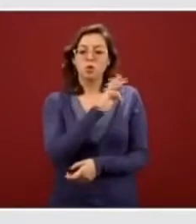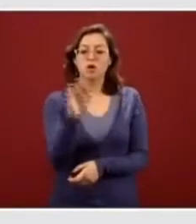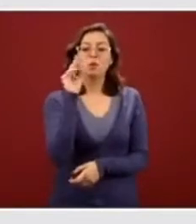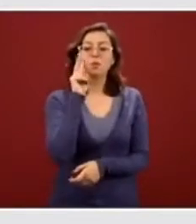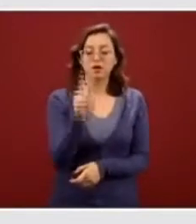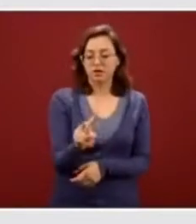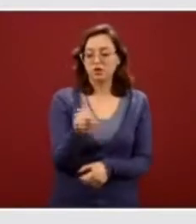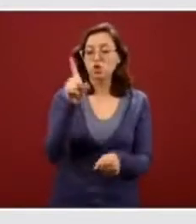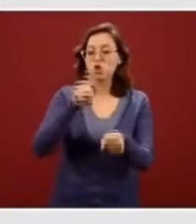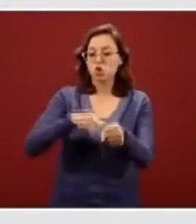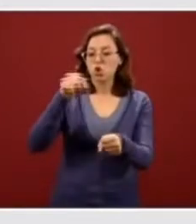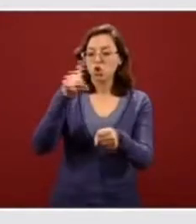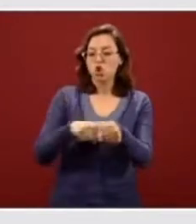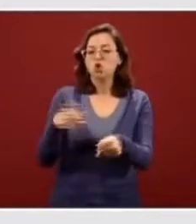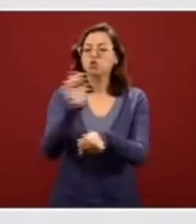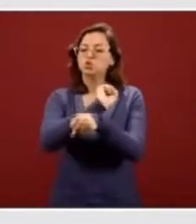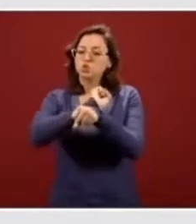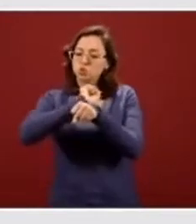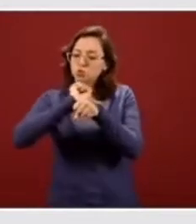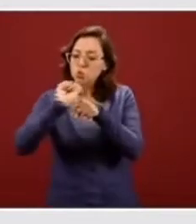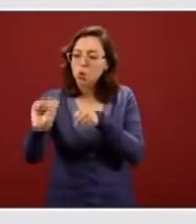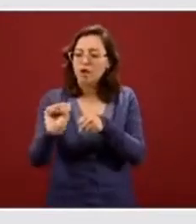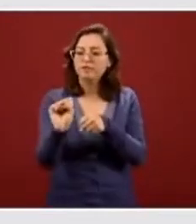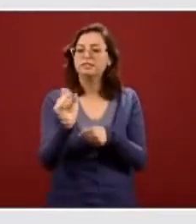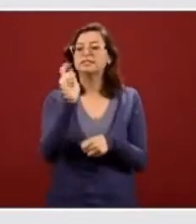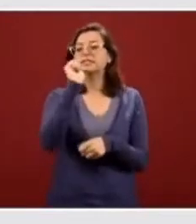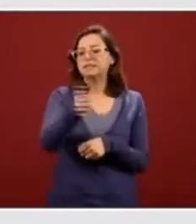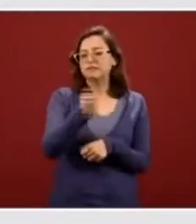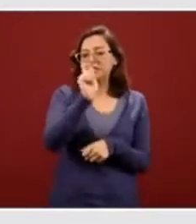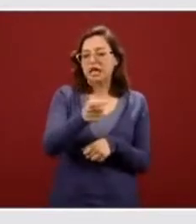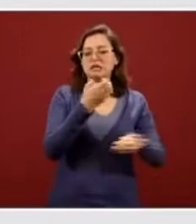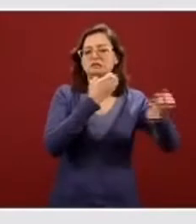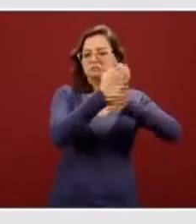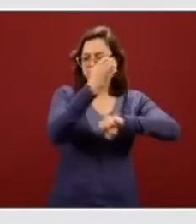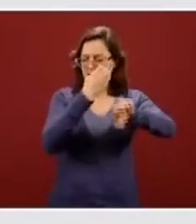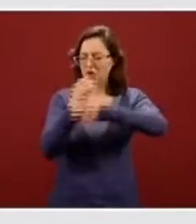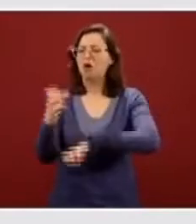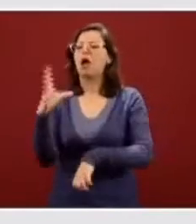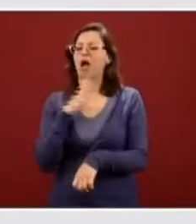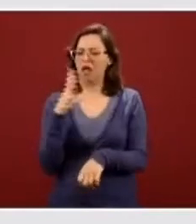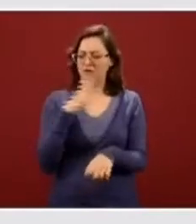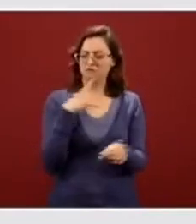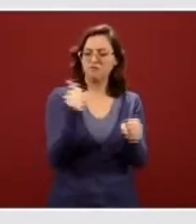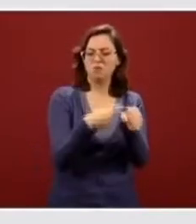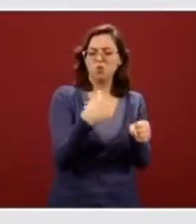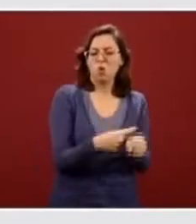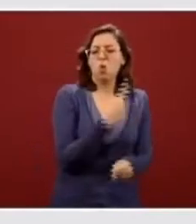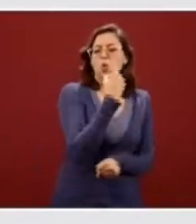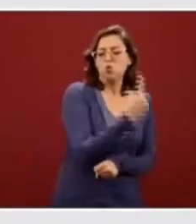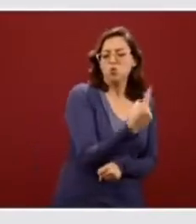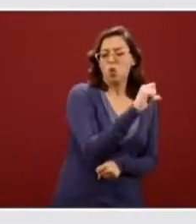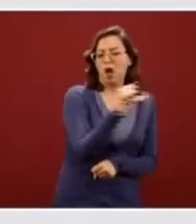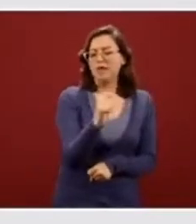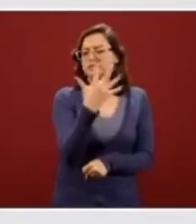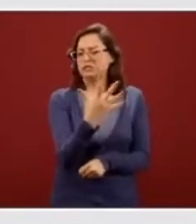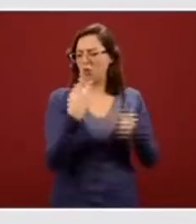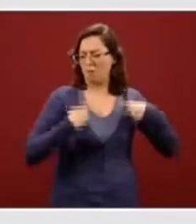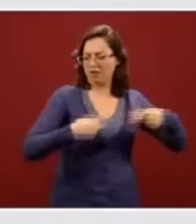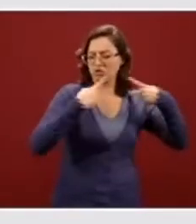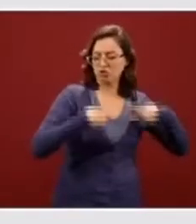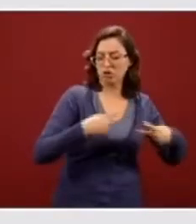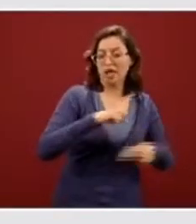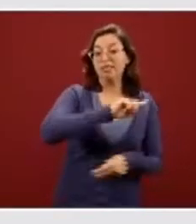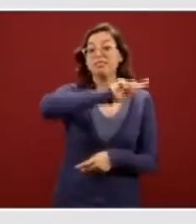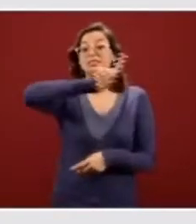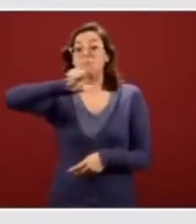color más ligero habla de esos estados que tienen casos positivos que van de 1 a 5 solamente, y luego la escala